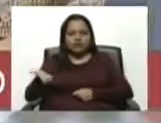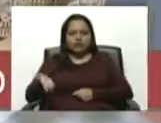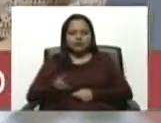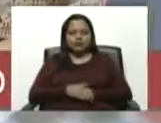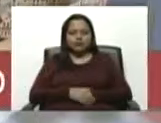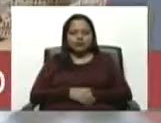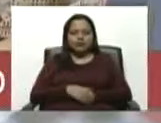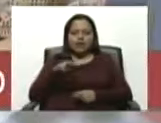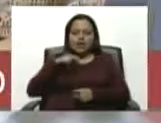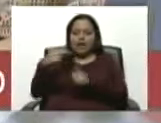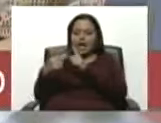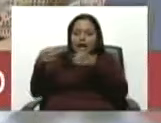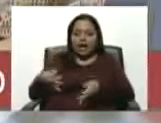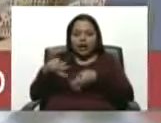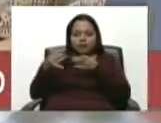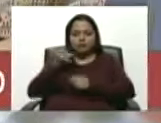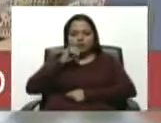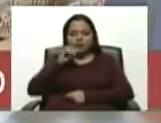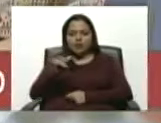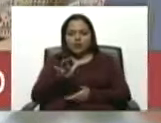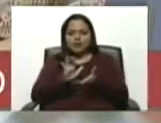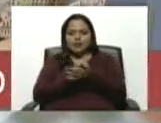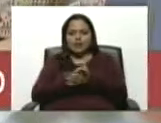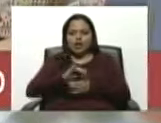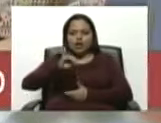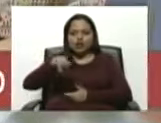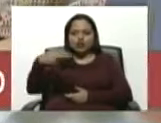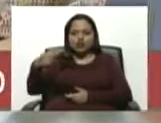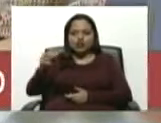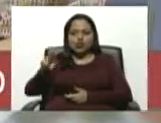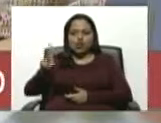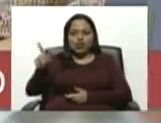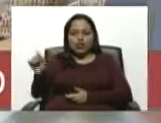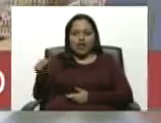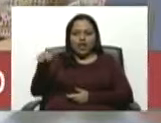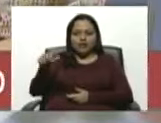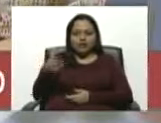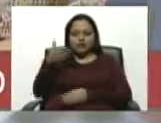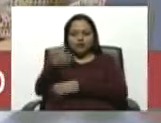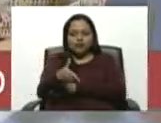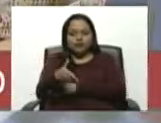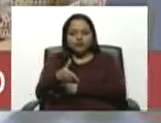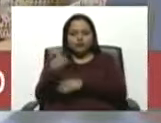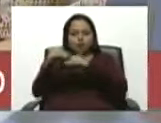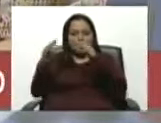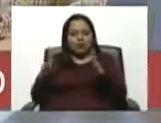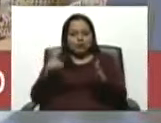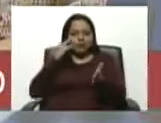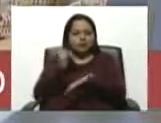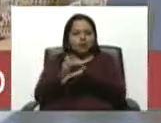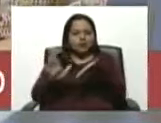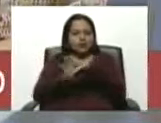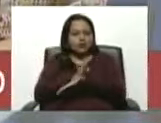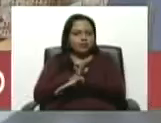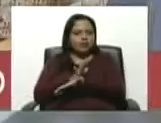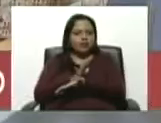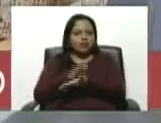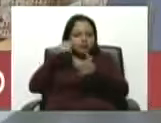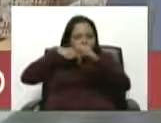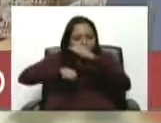como 360 siempre está detrás de la noticia, nuestra compañera Jordana Chacón se fue hasta el puente Angostura para acompañar a las autoridades en la inspección que se hizo debajo del